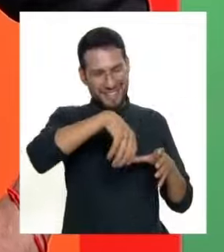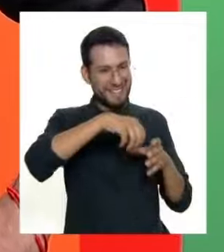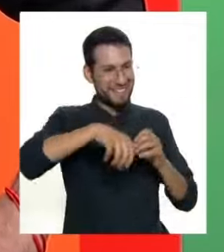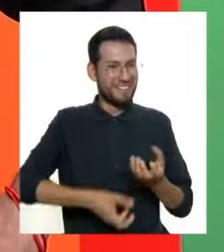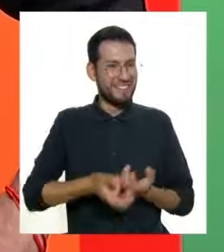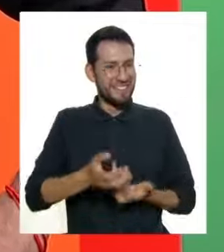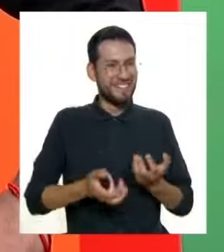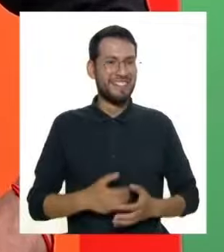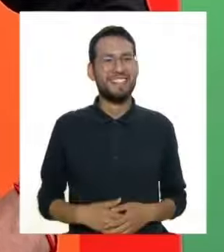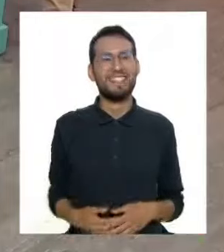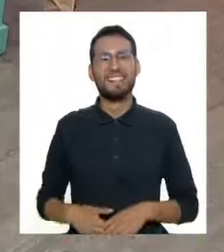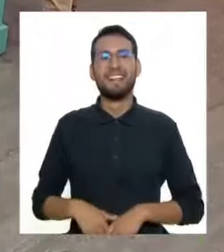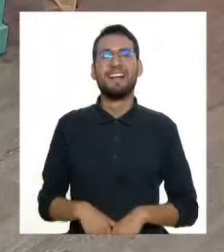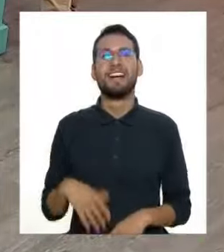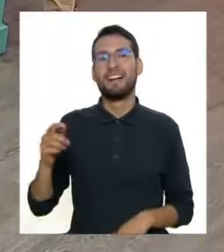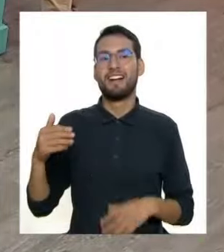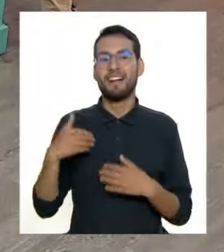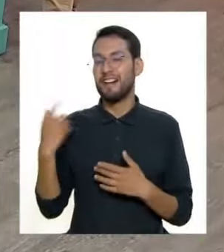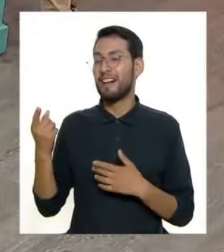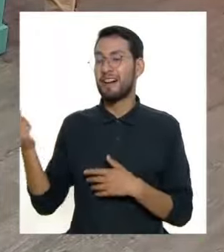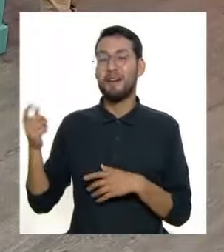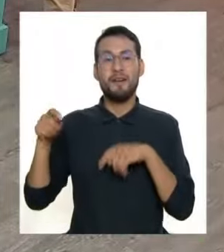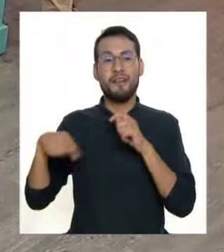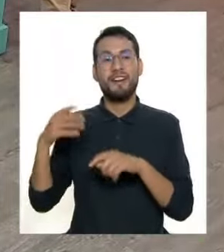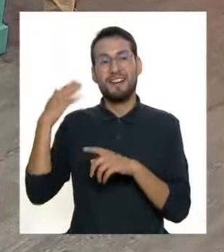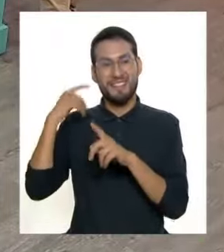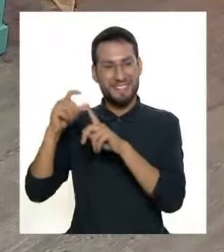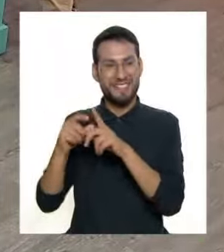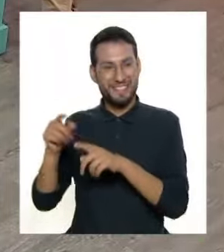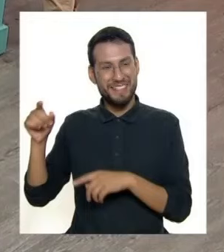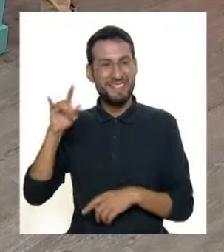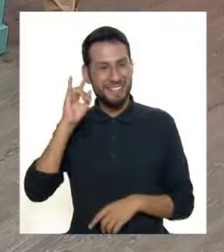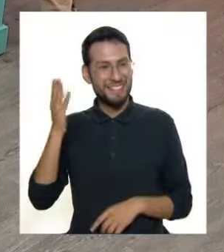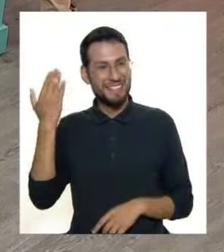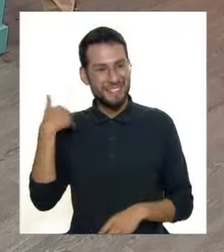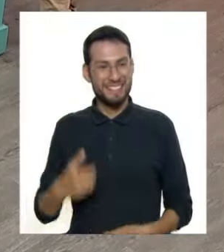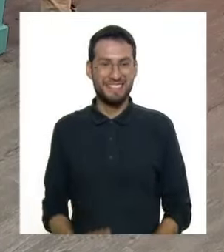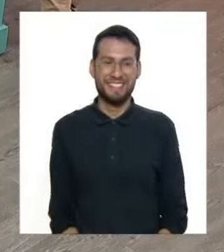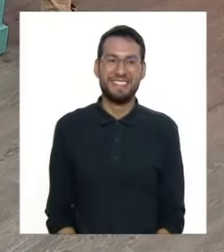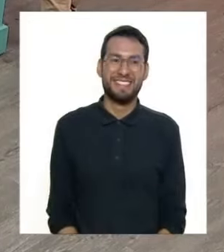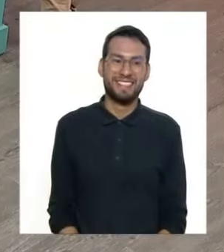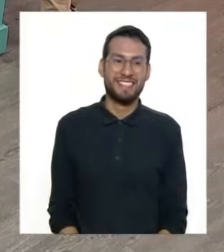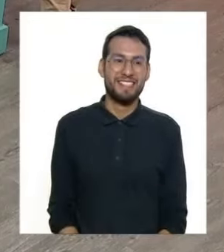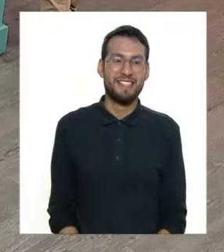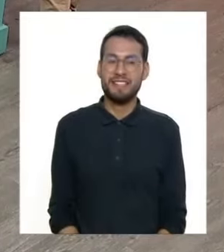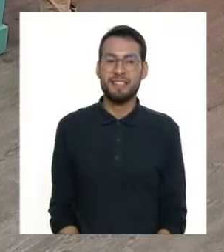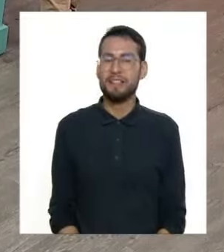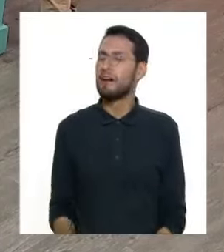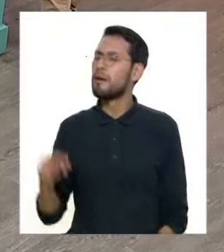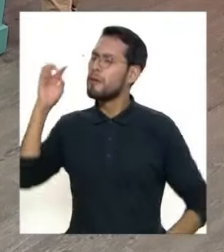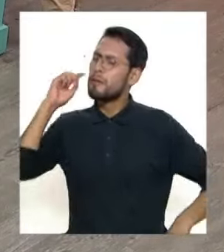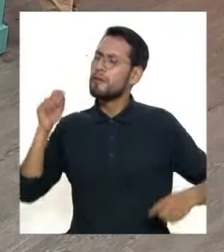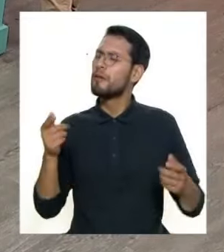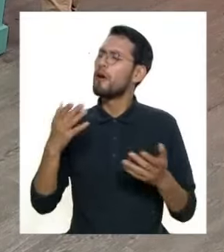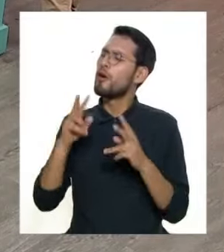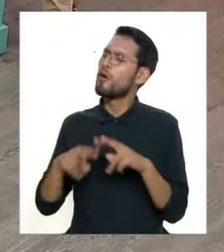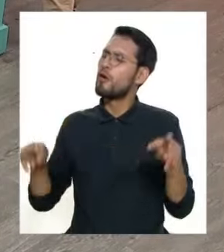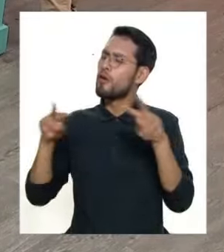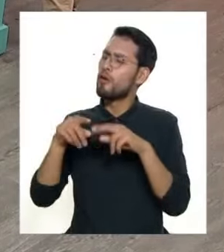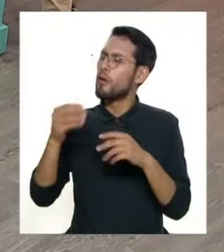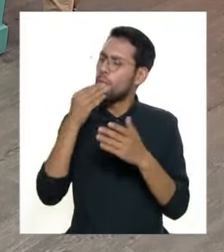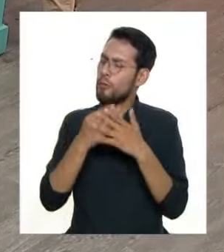No. Una época que solamente preparaba frijoles la Uchi. Ah, sí, es cierto. Oye, en el momento difícil. ¿Cuál es el valor nutricional